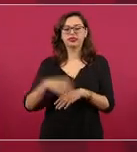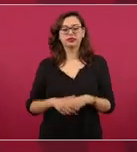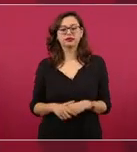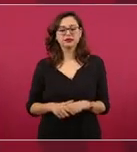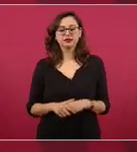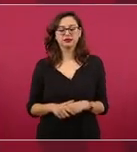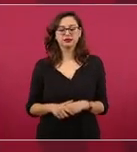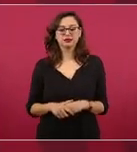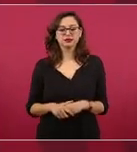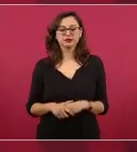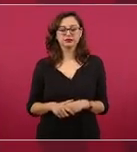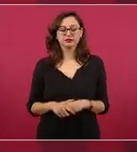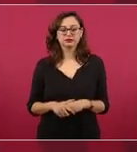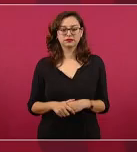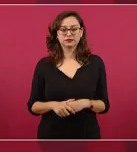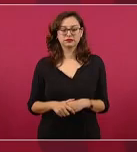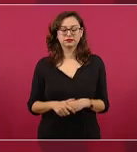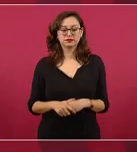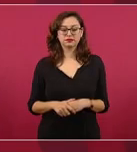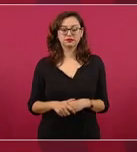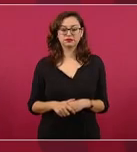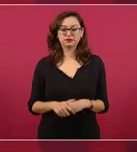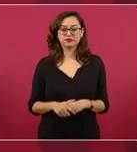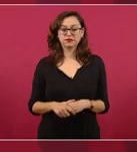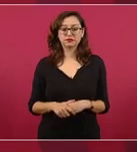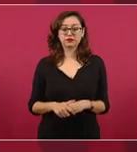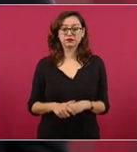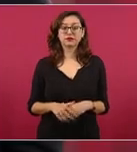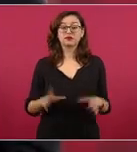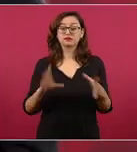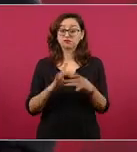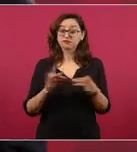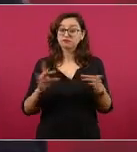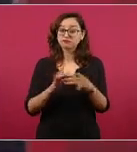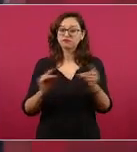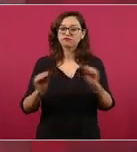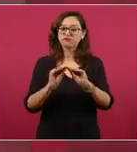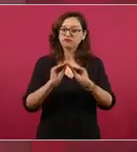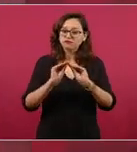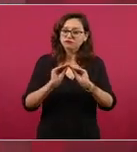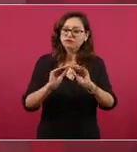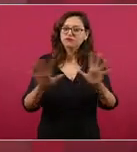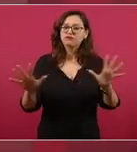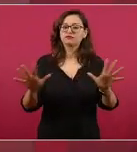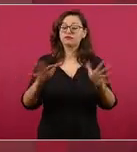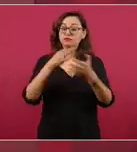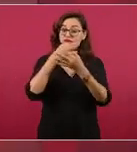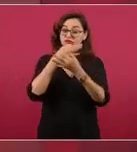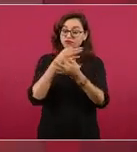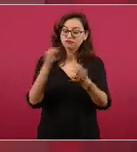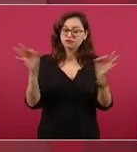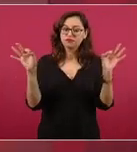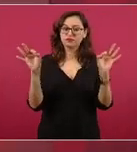Para que quede así claro, que se oiga bien, que se oiga lejos, desde que estamos en el gobierno